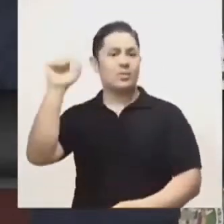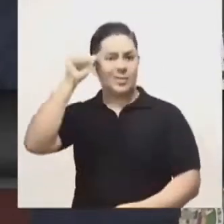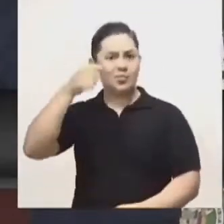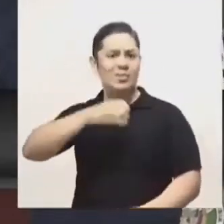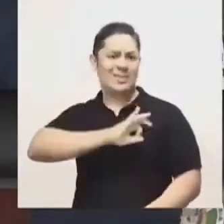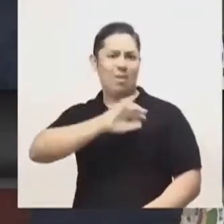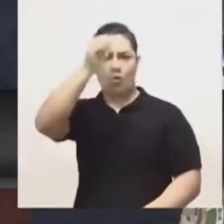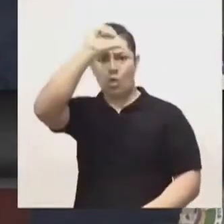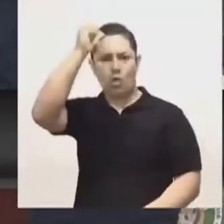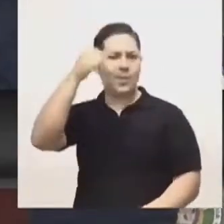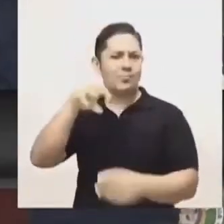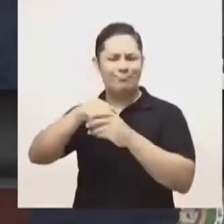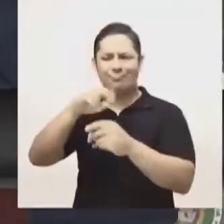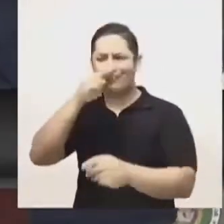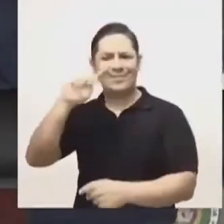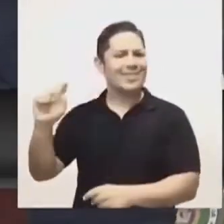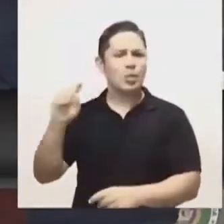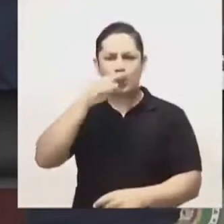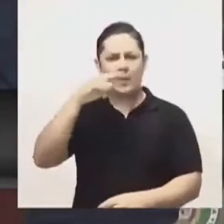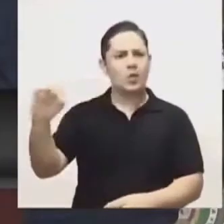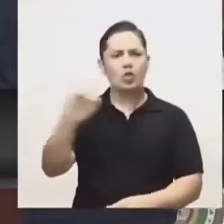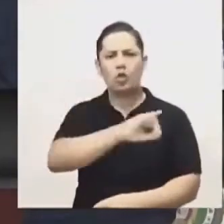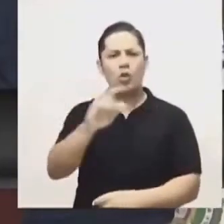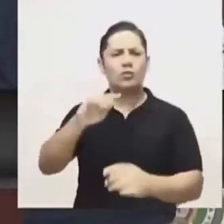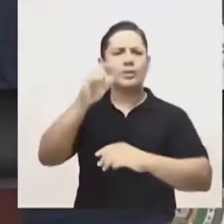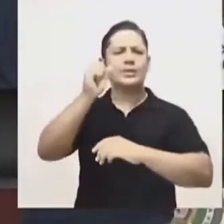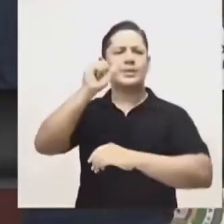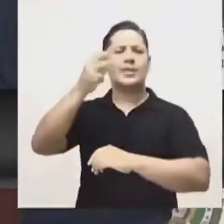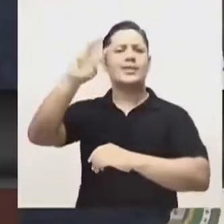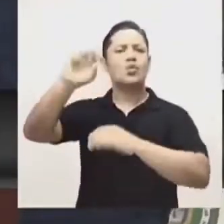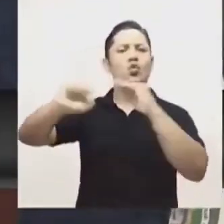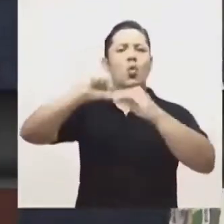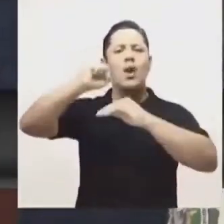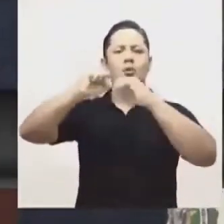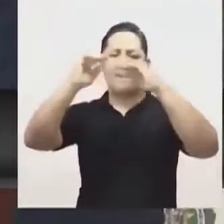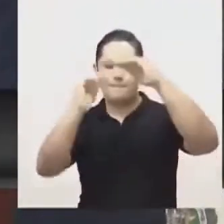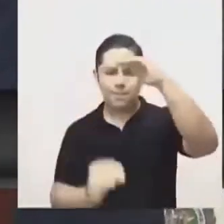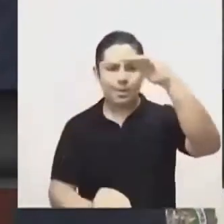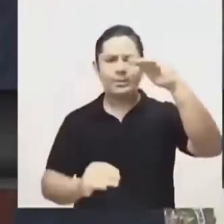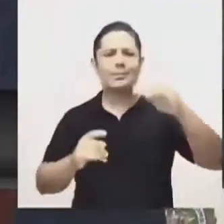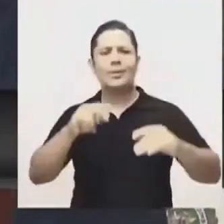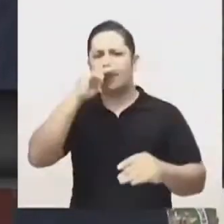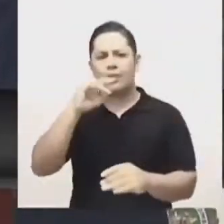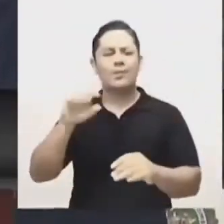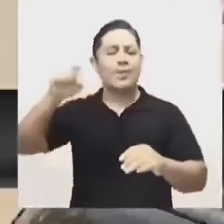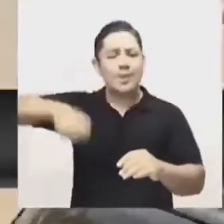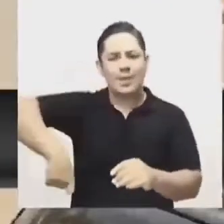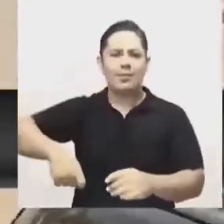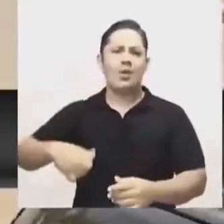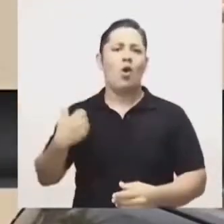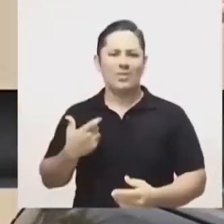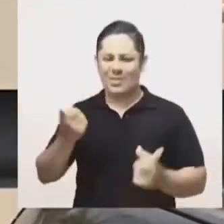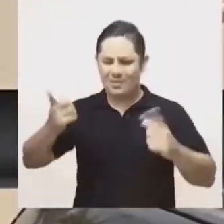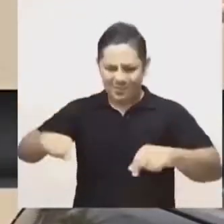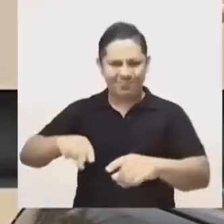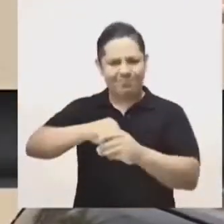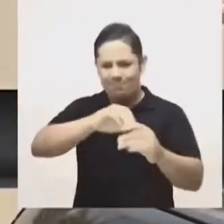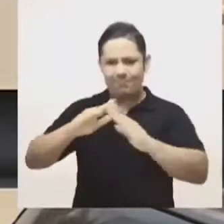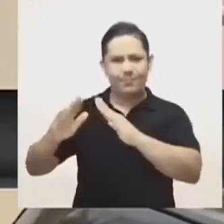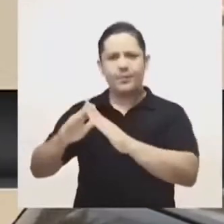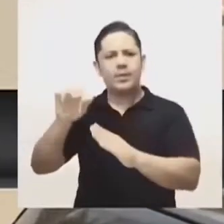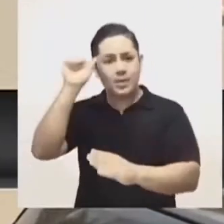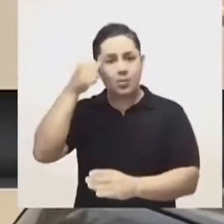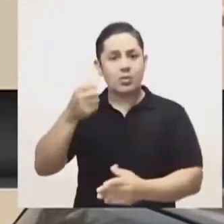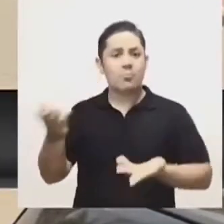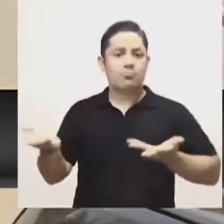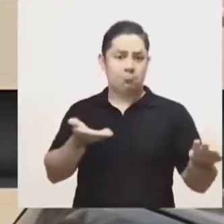semana va a haber toque de queda para menores de edad, para evitar contagios. A pesar de las restricciones,